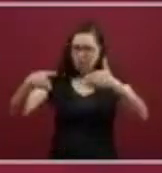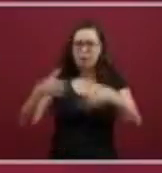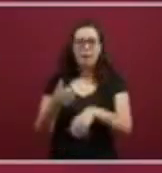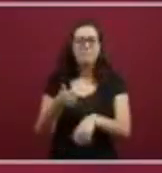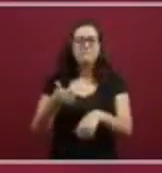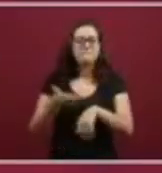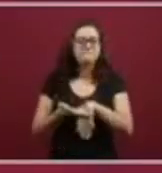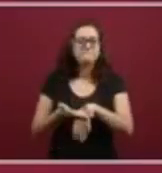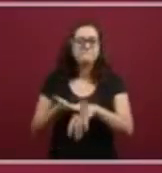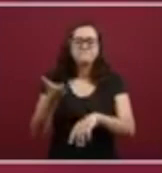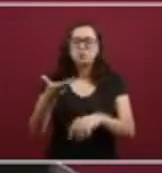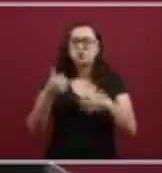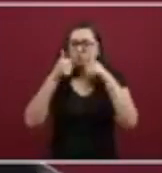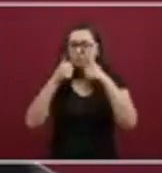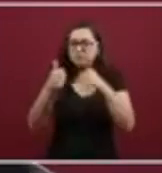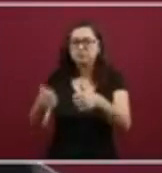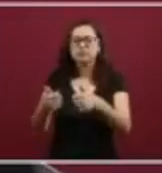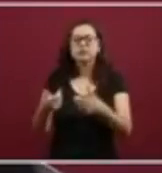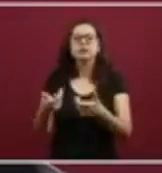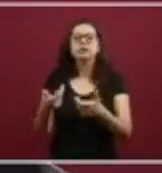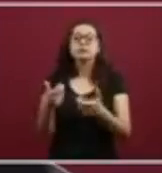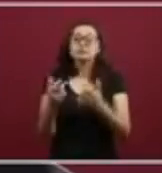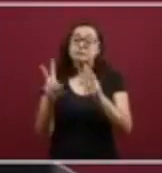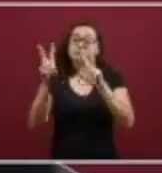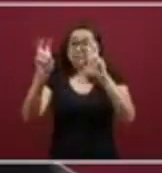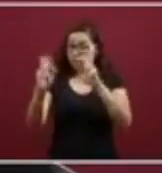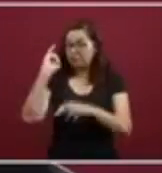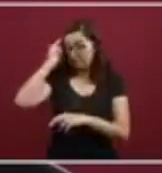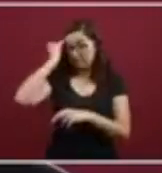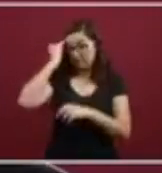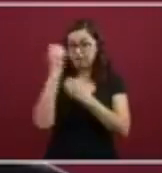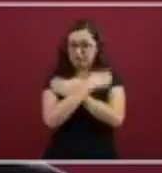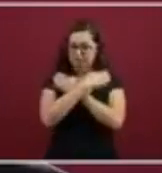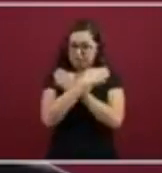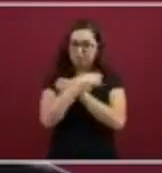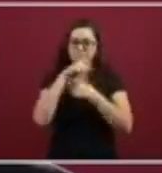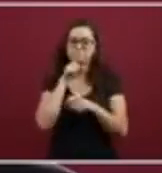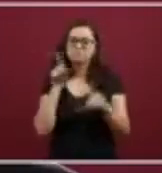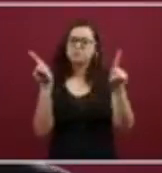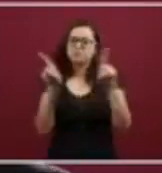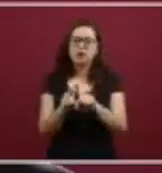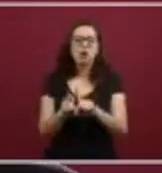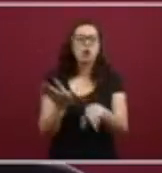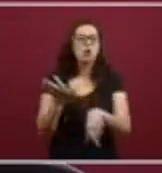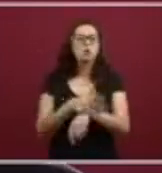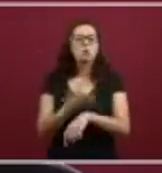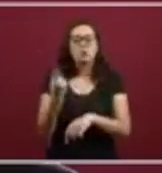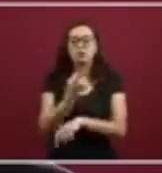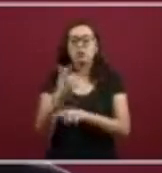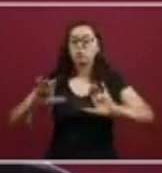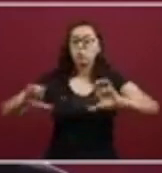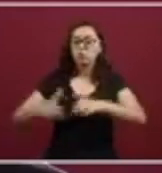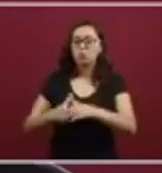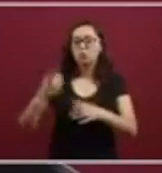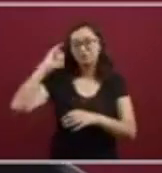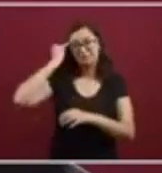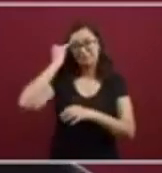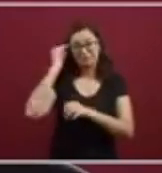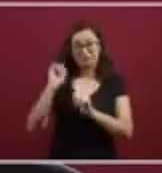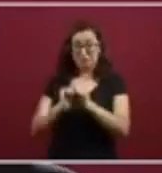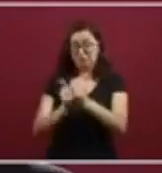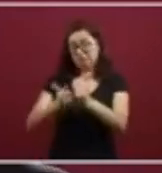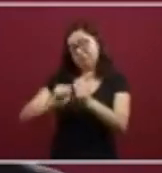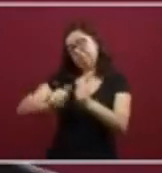educación indígena. En términos de educación indígena, hay un deficiente programa de